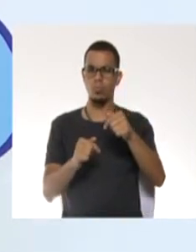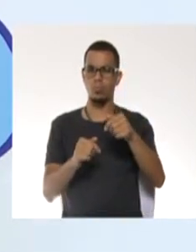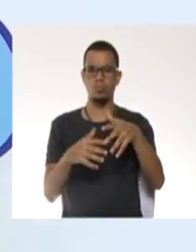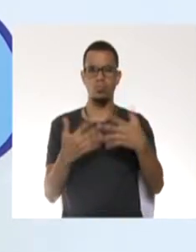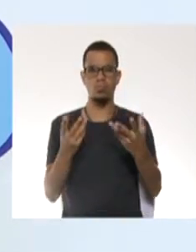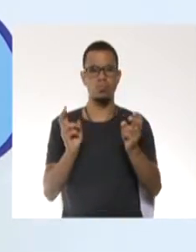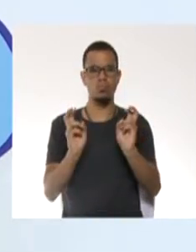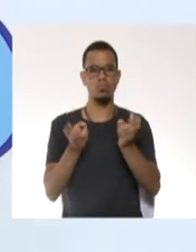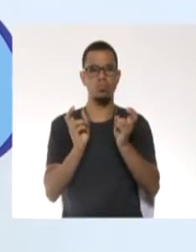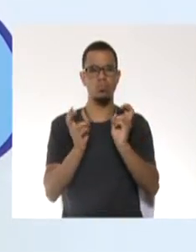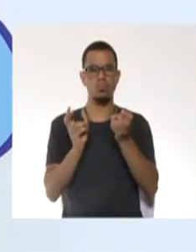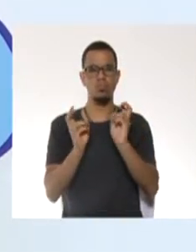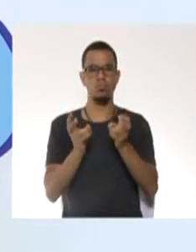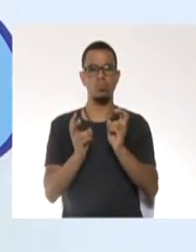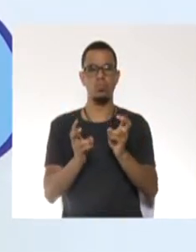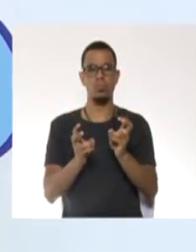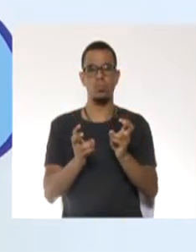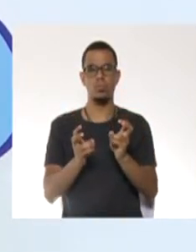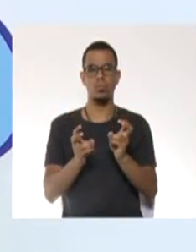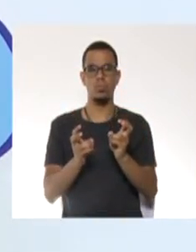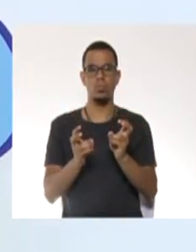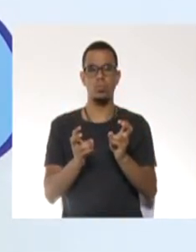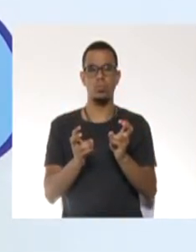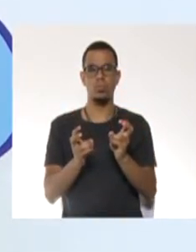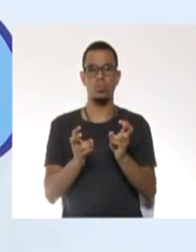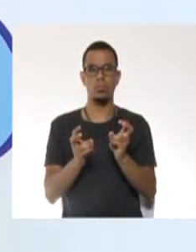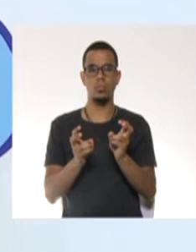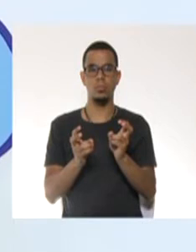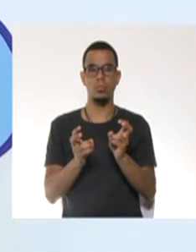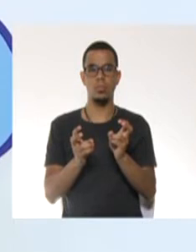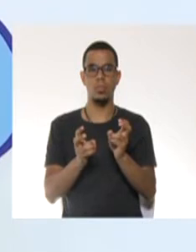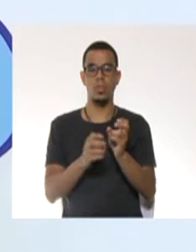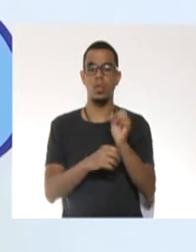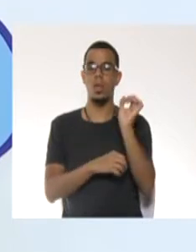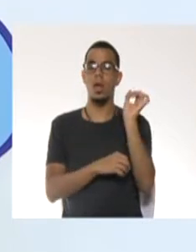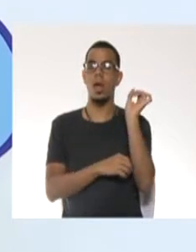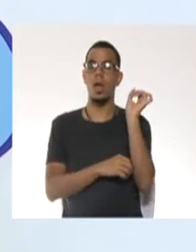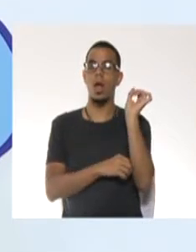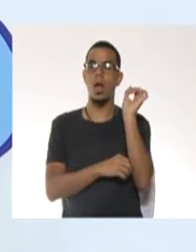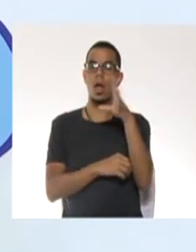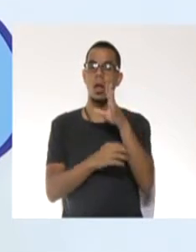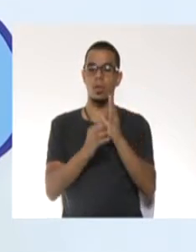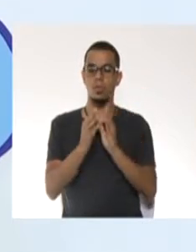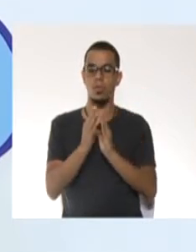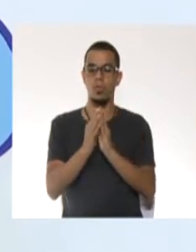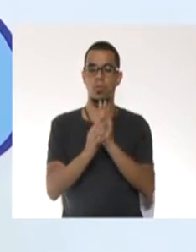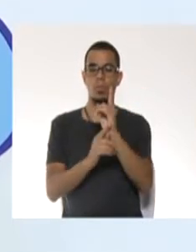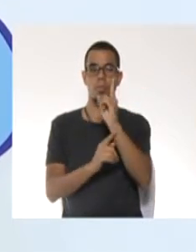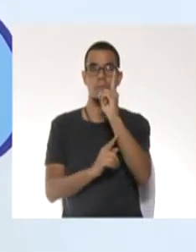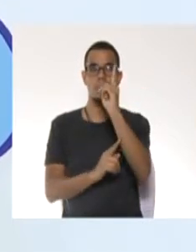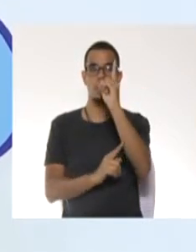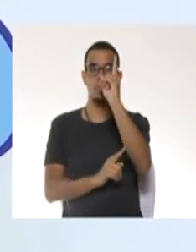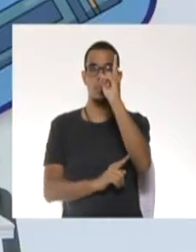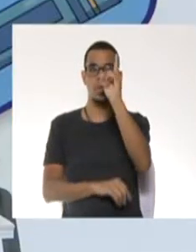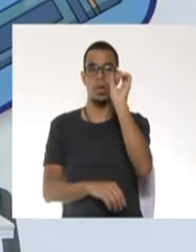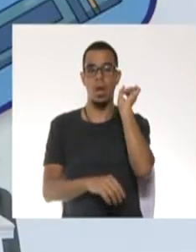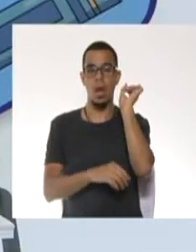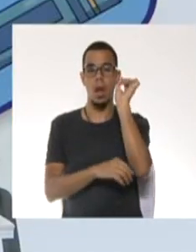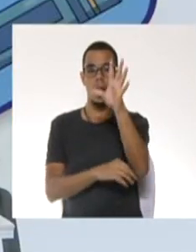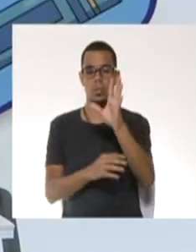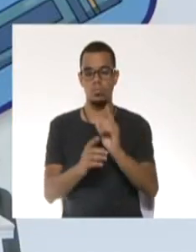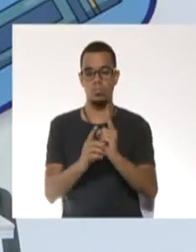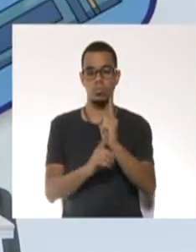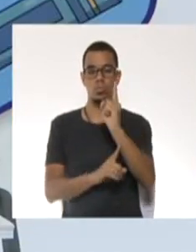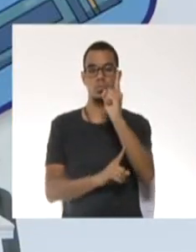teórico práctico muy importante, como lo es el lanzamiento vertical hacia arriba. En la semana anterior estábamos